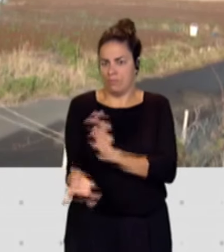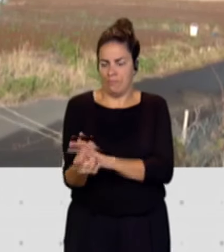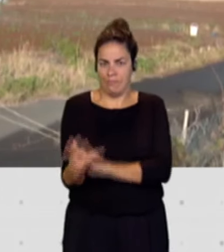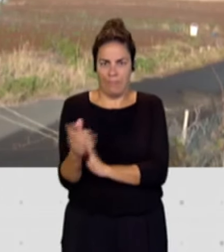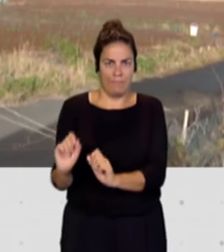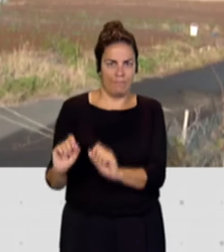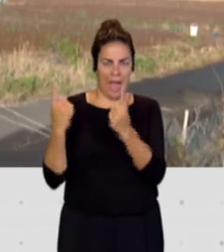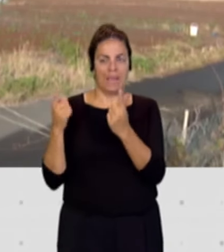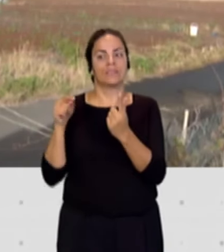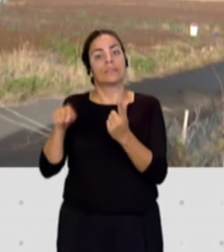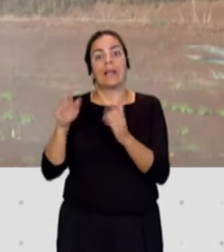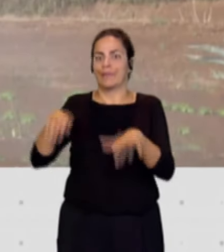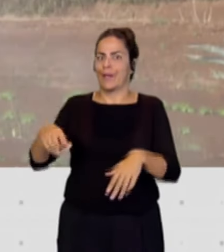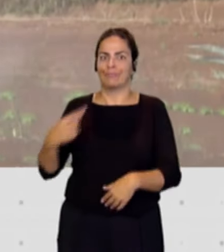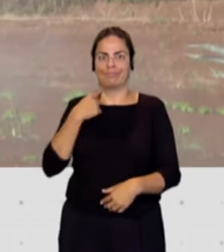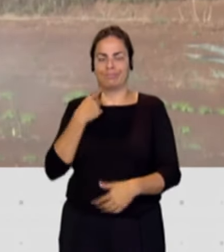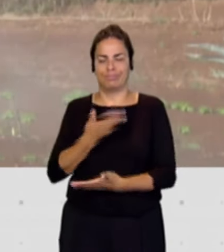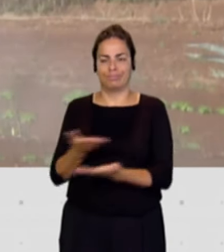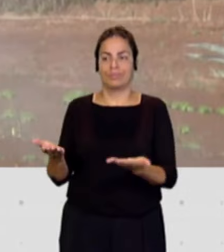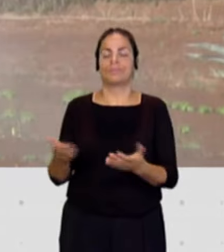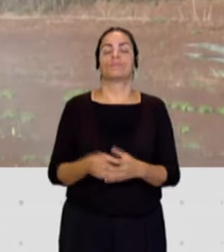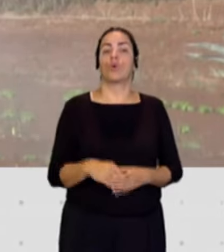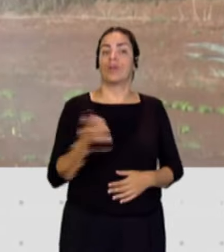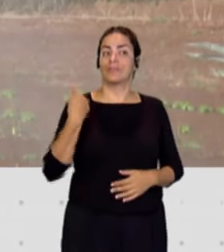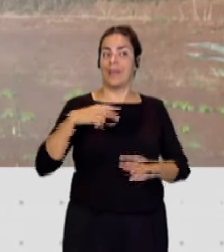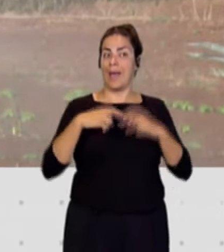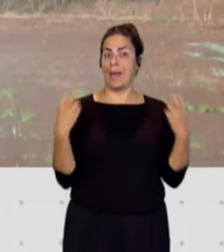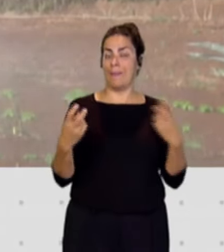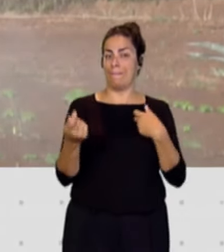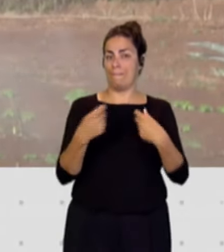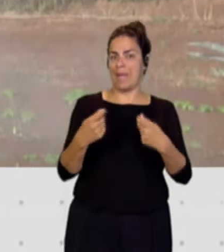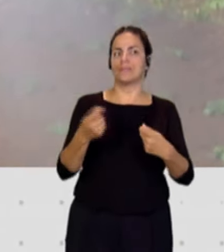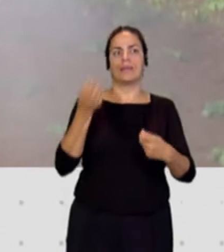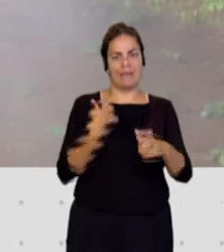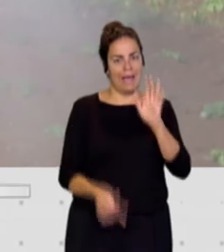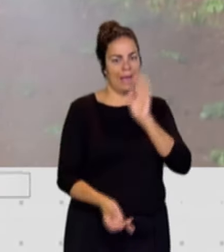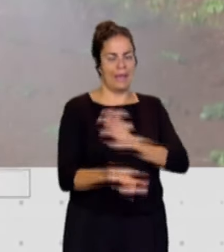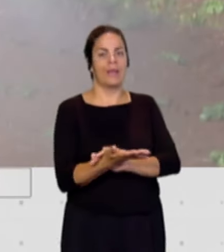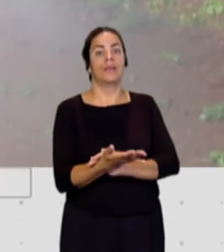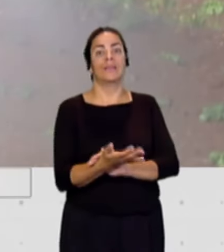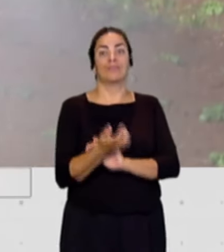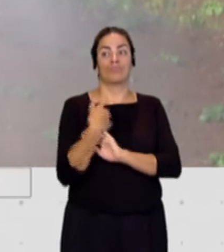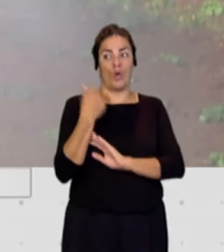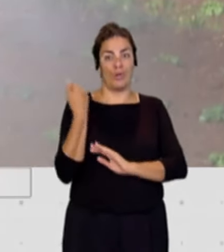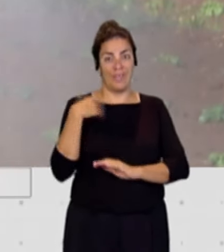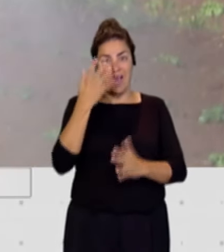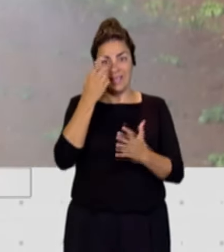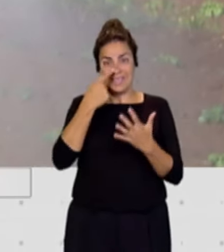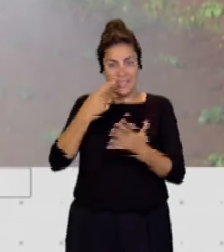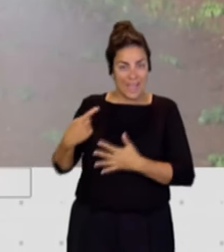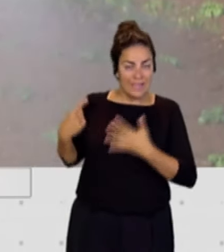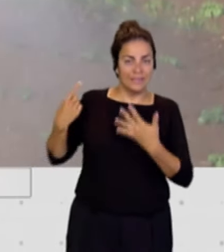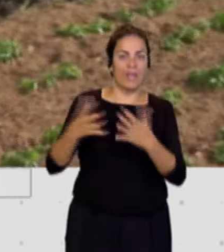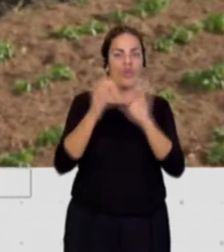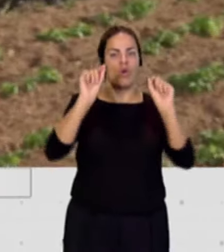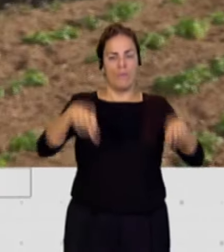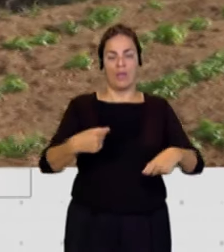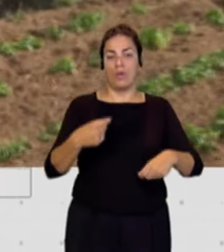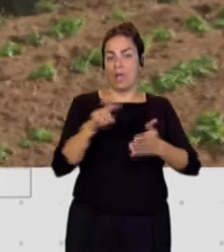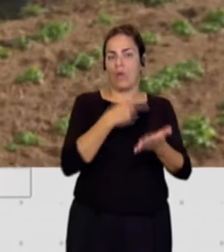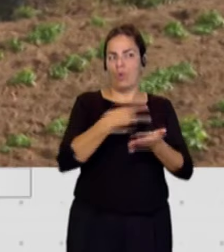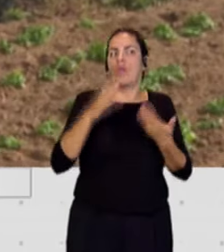Bueno pues está constituida esa mesa después de 6 años con el convenio caducado aunque se seguía aplicando caducado